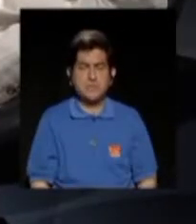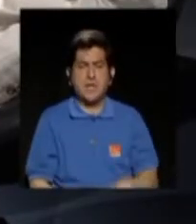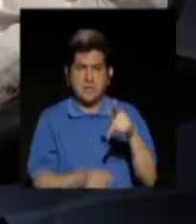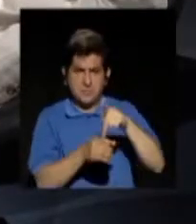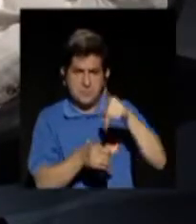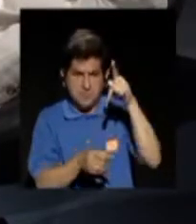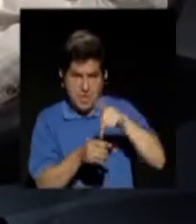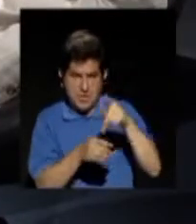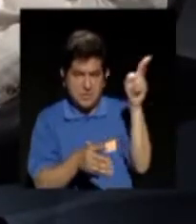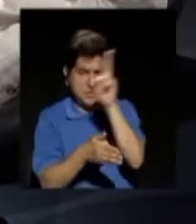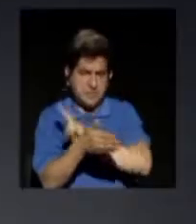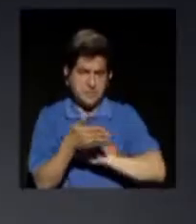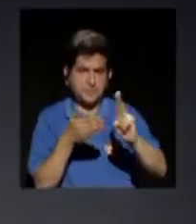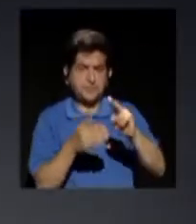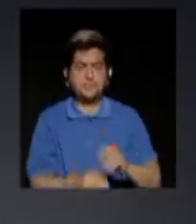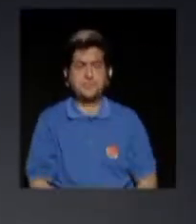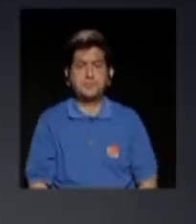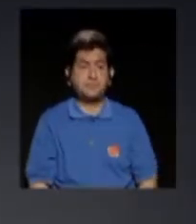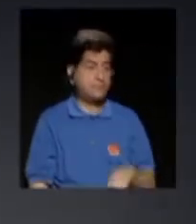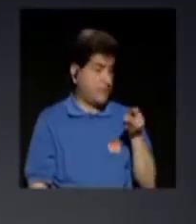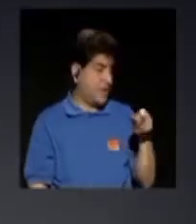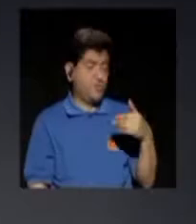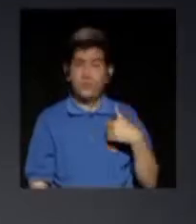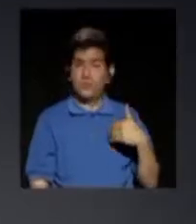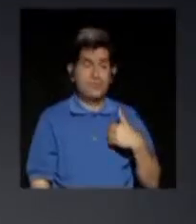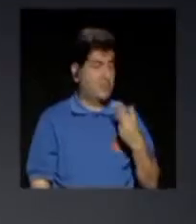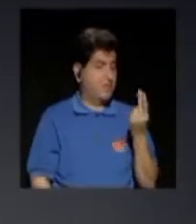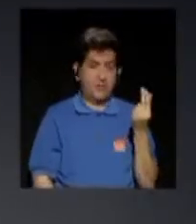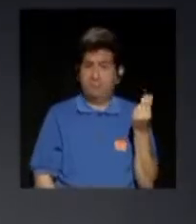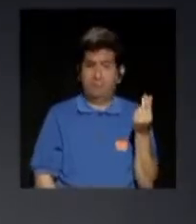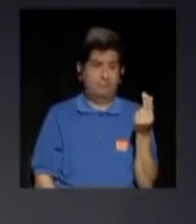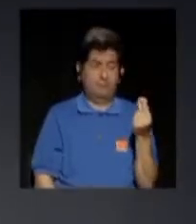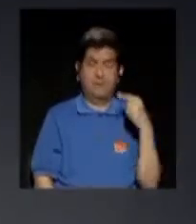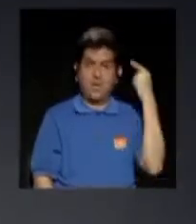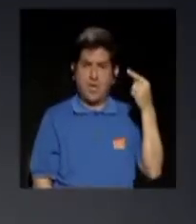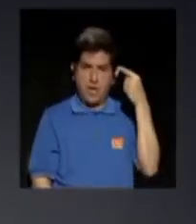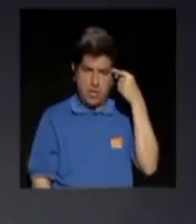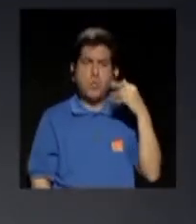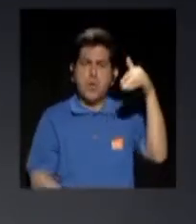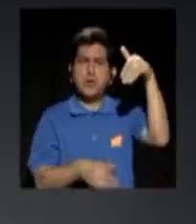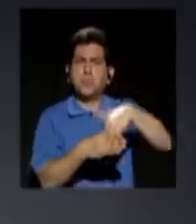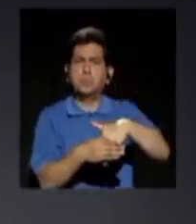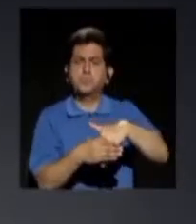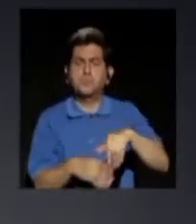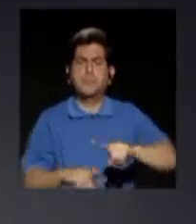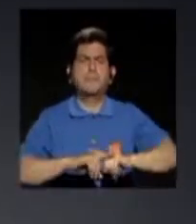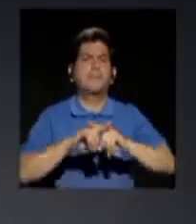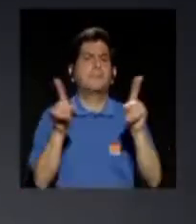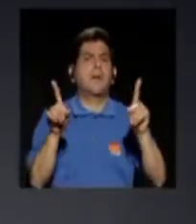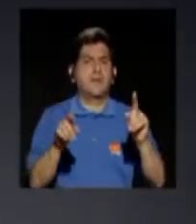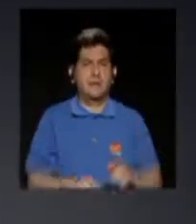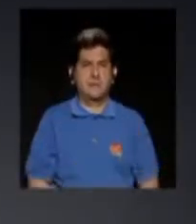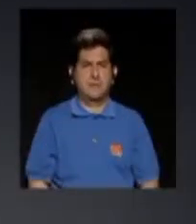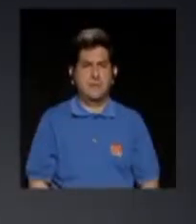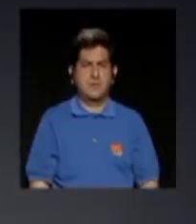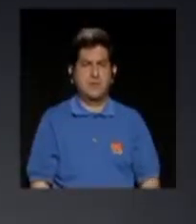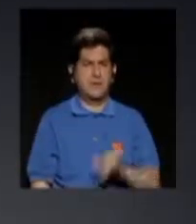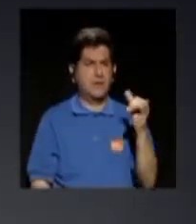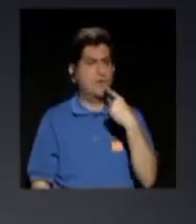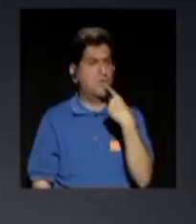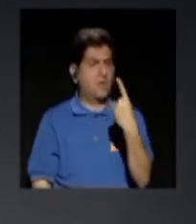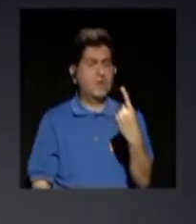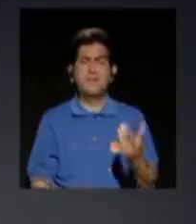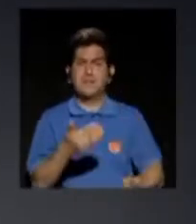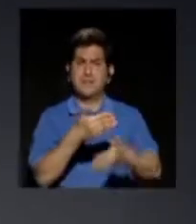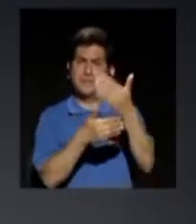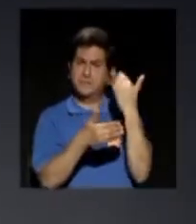involucrarían en la universidad, no tenían suficientes fondos, el Estado entró, pero también, y se había dicho en esta mesa,